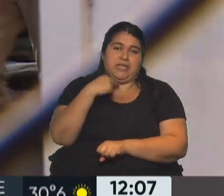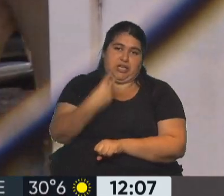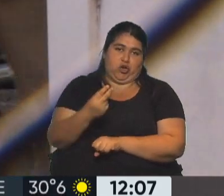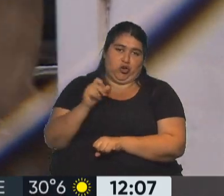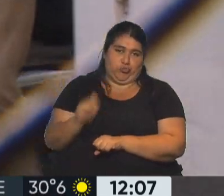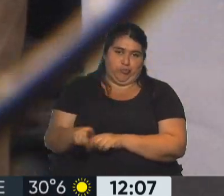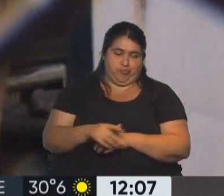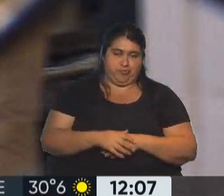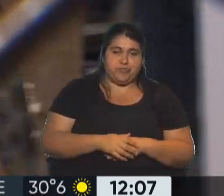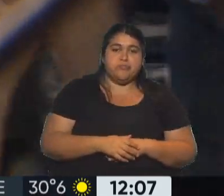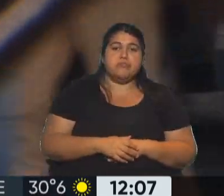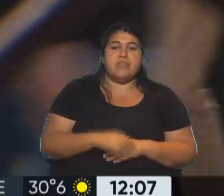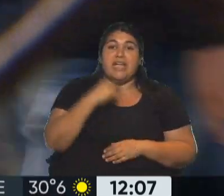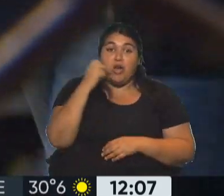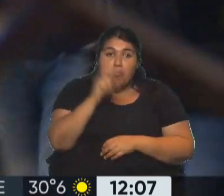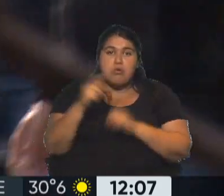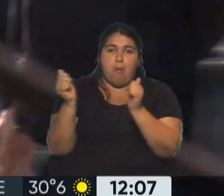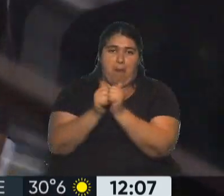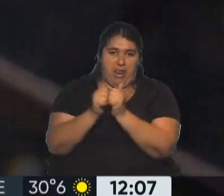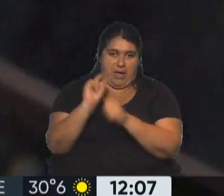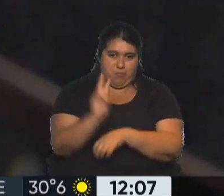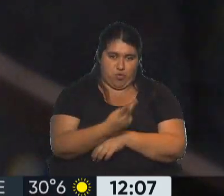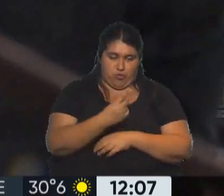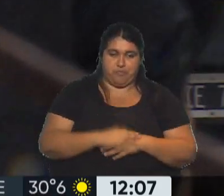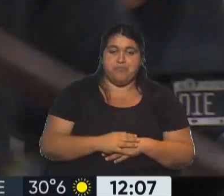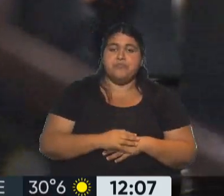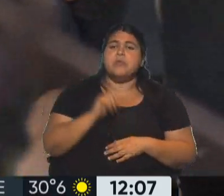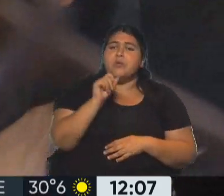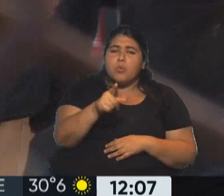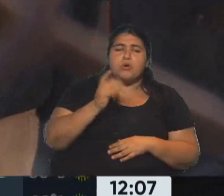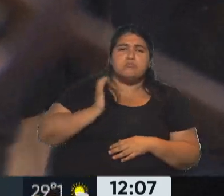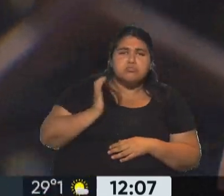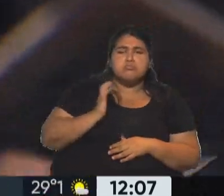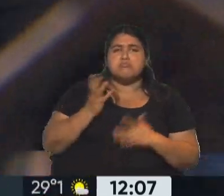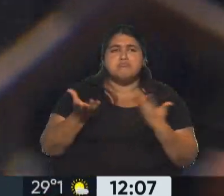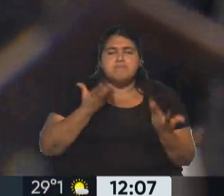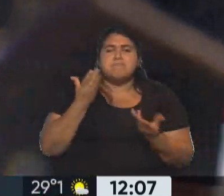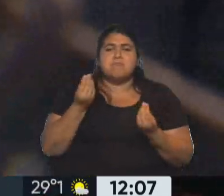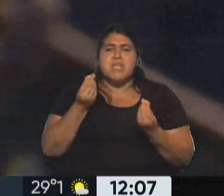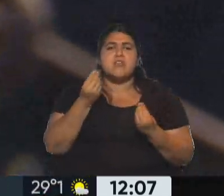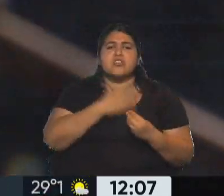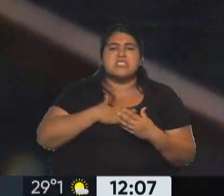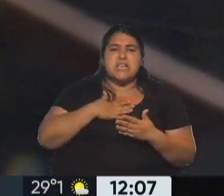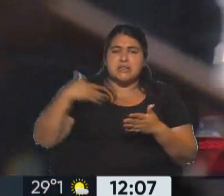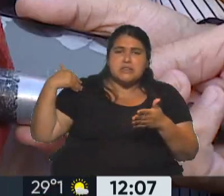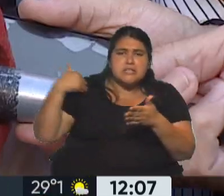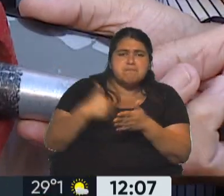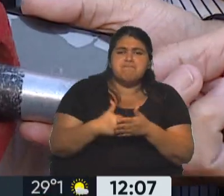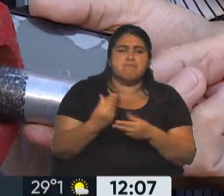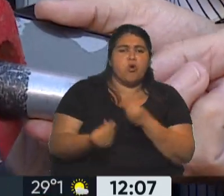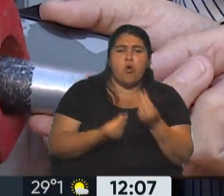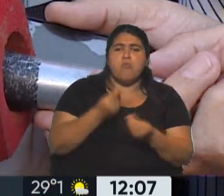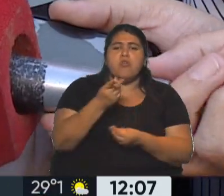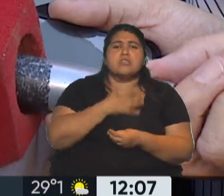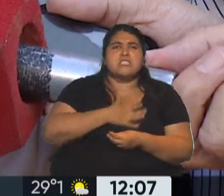difícil, no fue fácil, fue muy una pesadilla, nena. Sí. ¿Y cómo fue sobrellevarlo? ¿Cómo fue